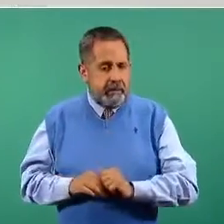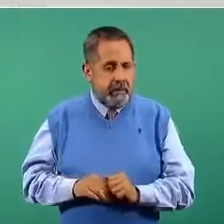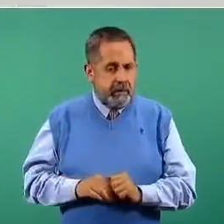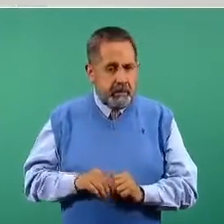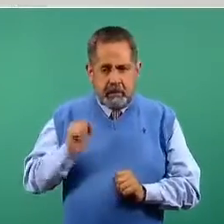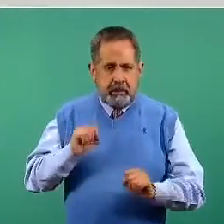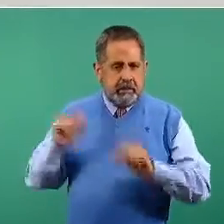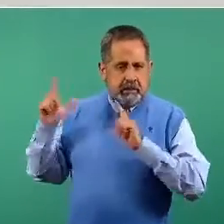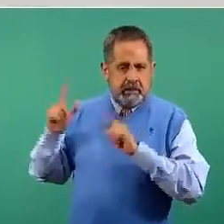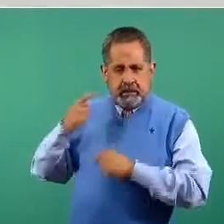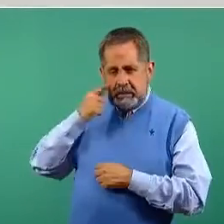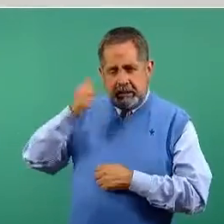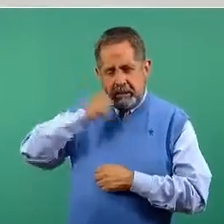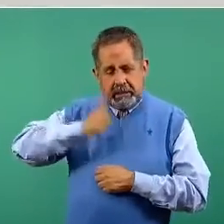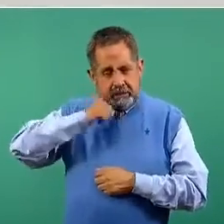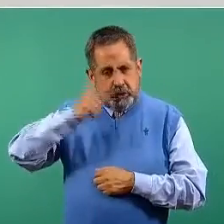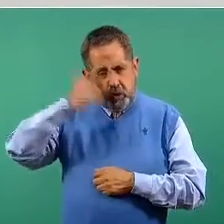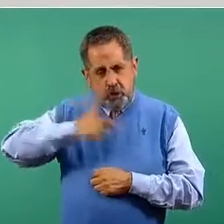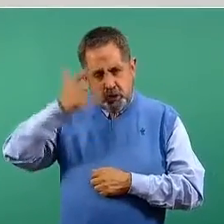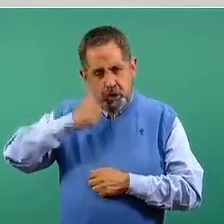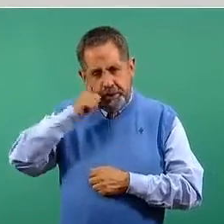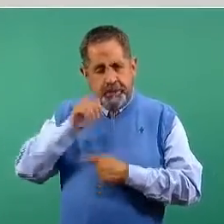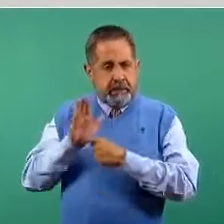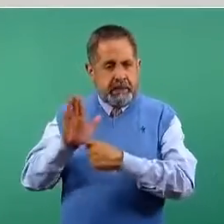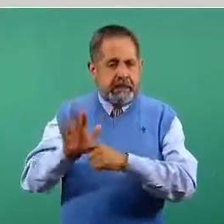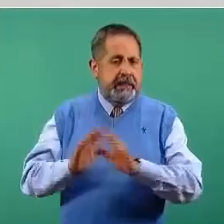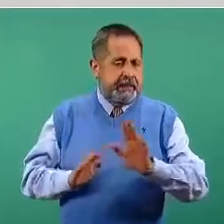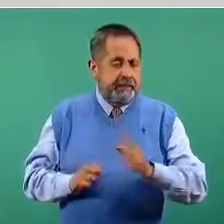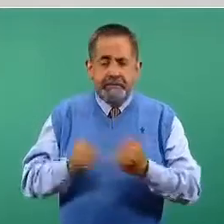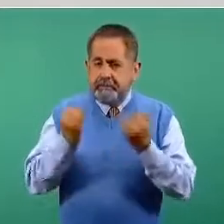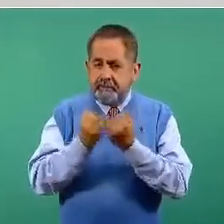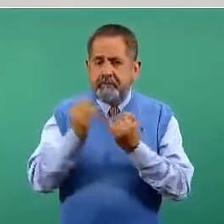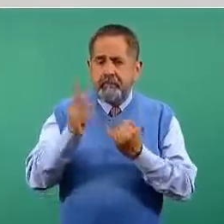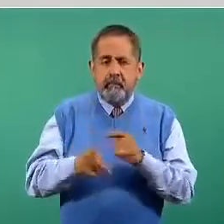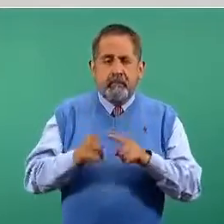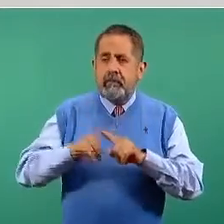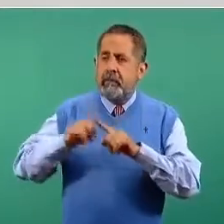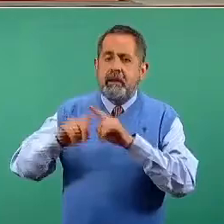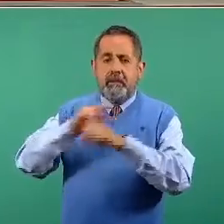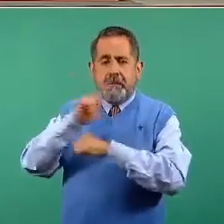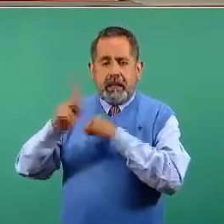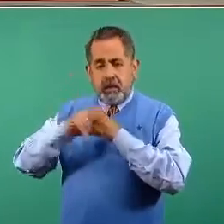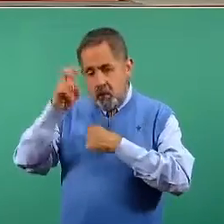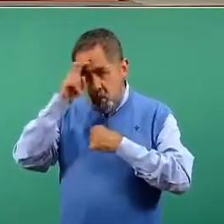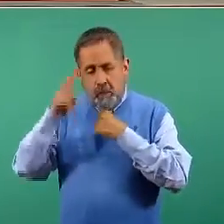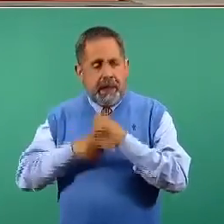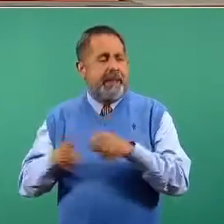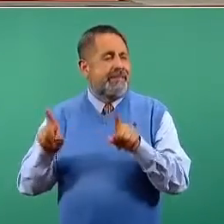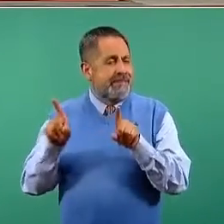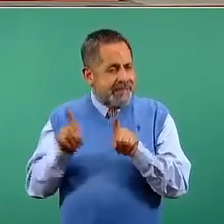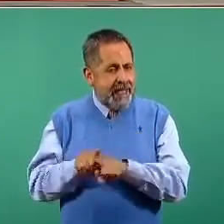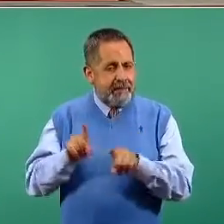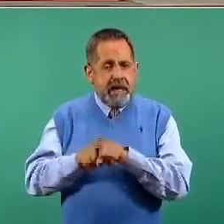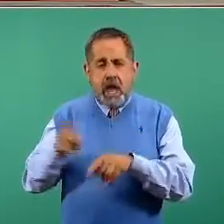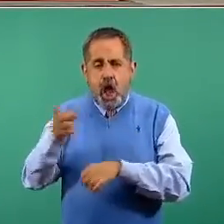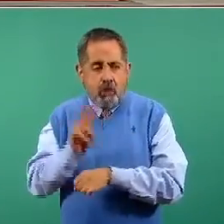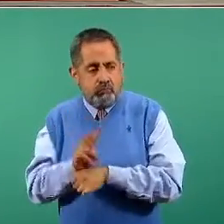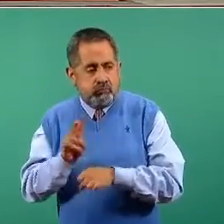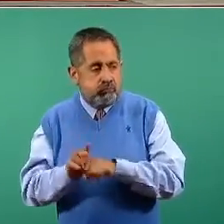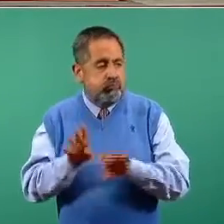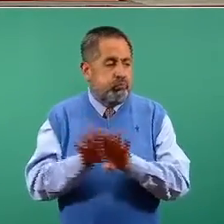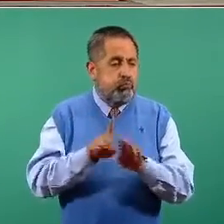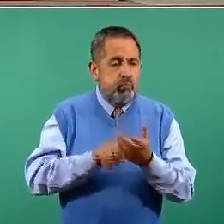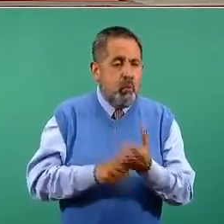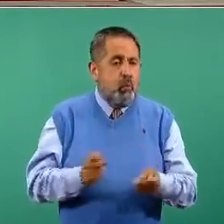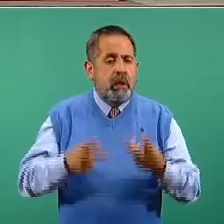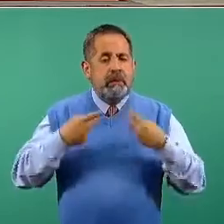que presentamos obviamente todas las noches en la actualización. Igualmente, todos estos países europeos tienen sistemas de farmacovigilancia que